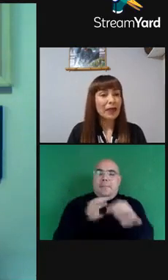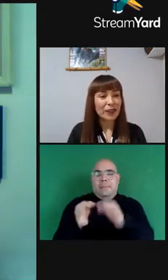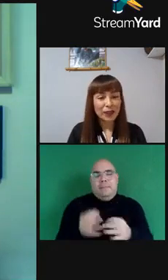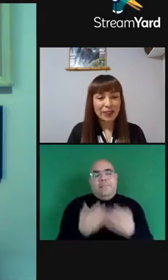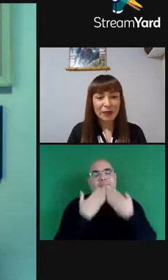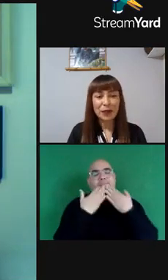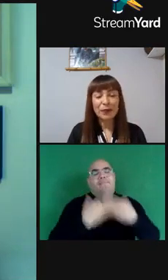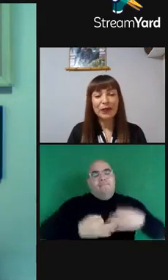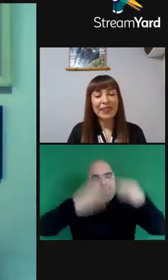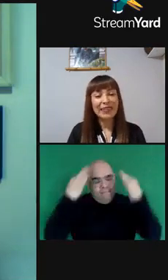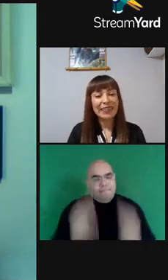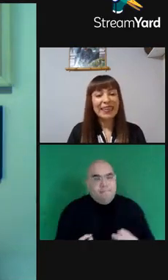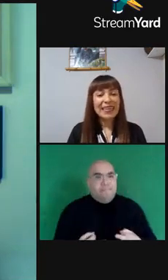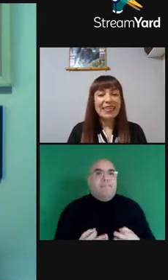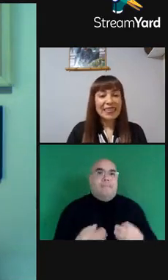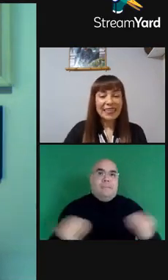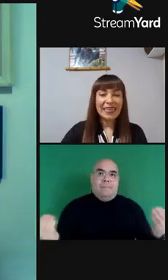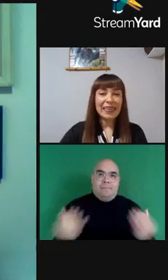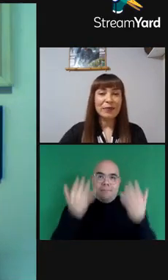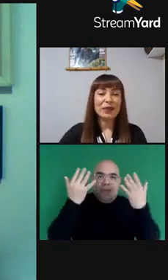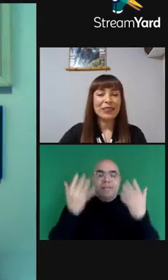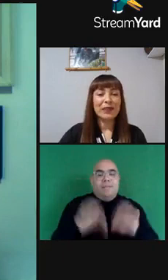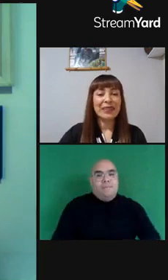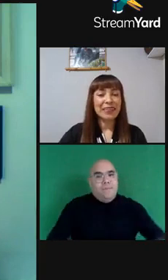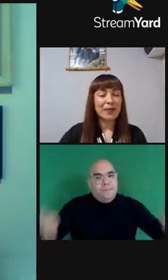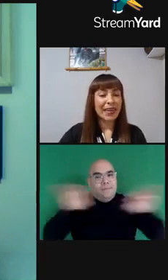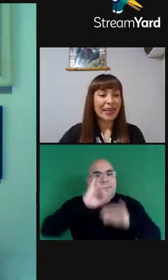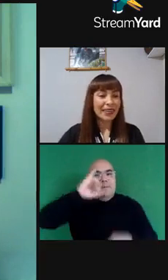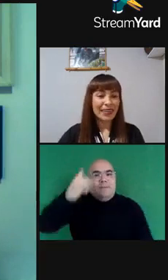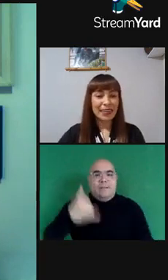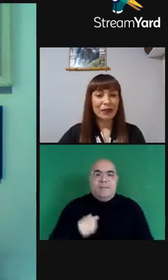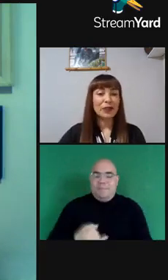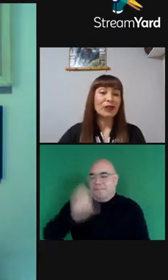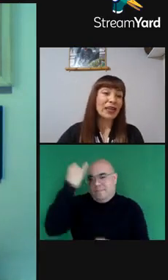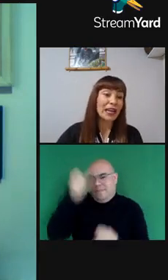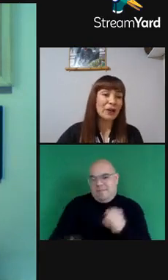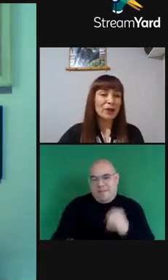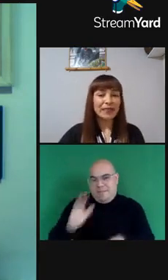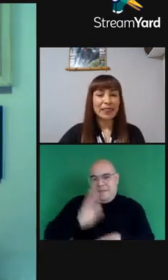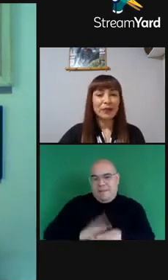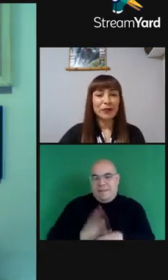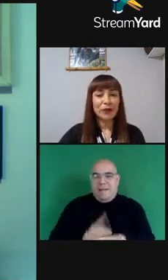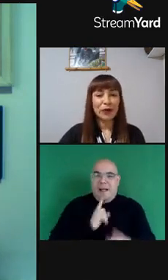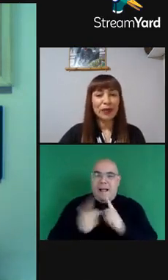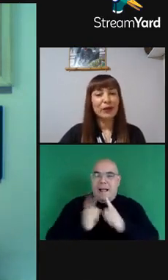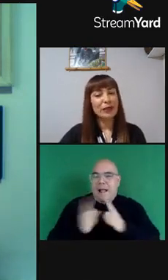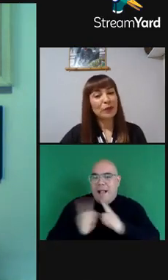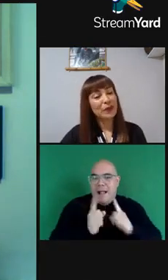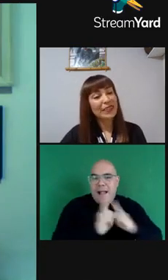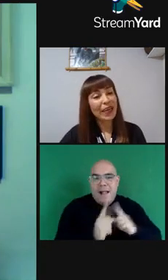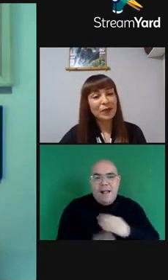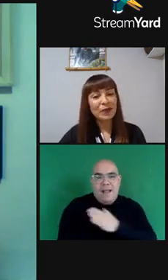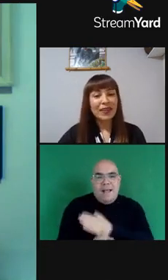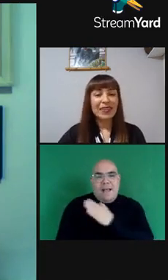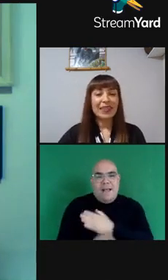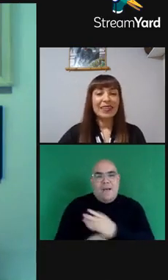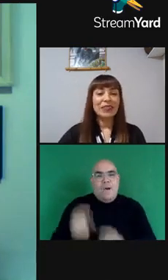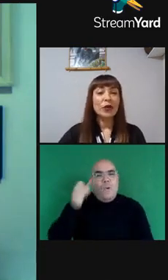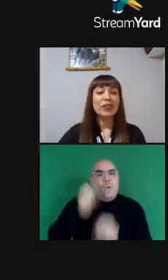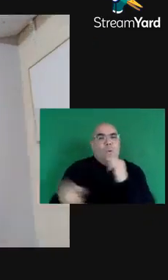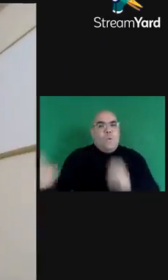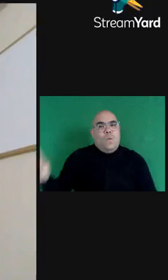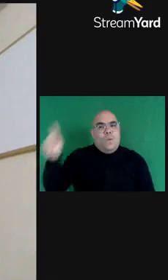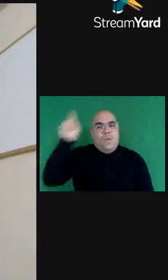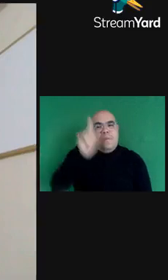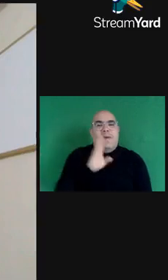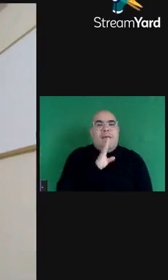muy valiosa, muy importante. Y, bueno, ya para terminar nuestro diálogo, seguimos con el último invitado, quien es